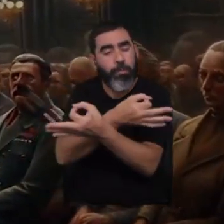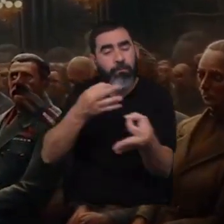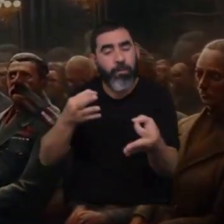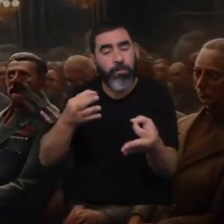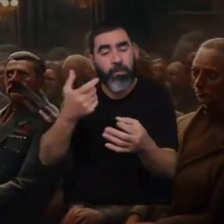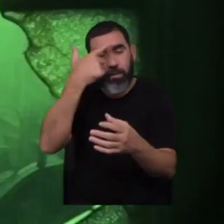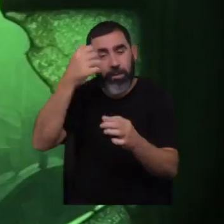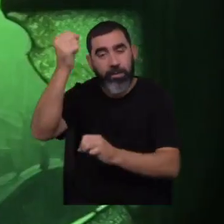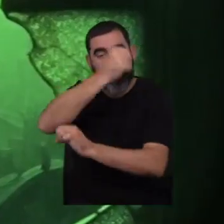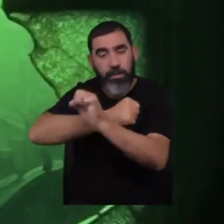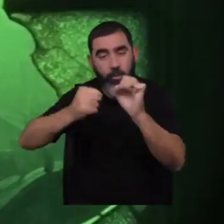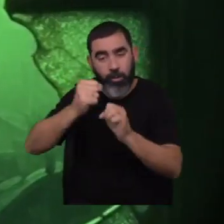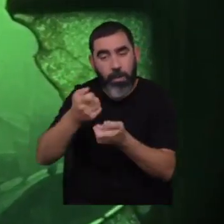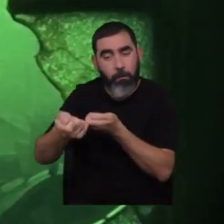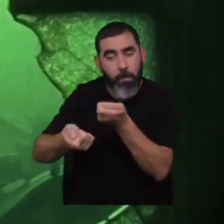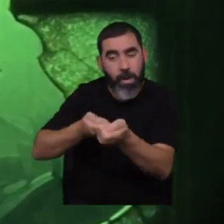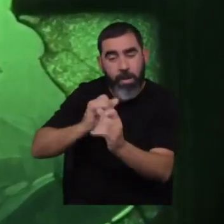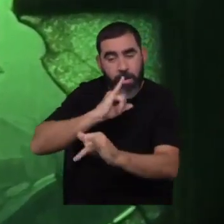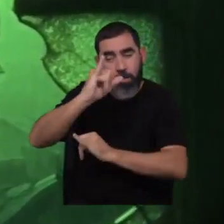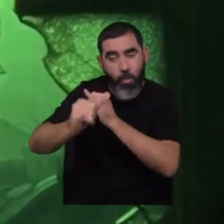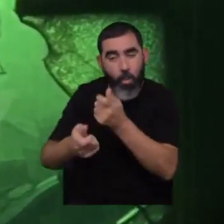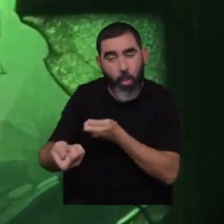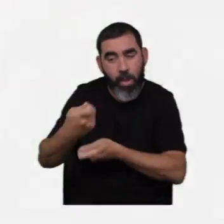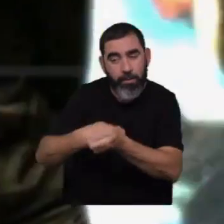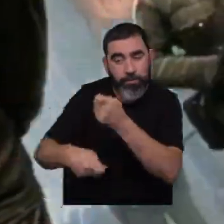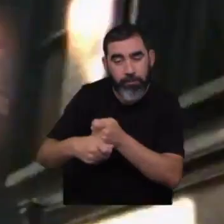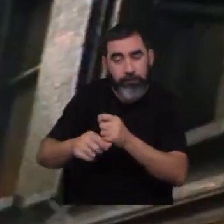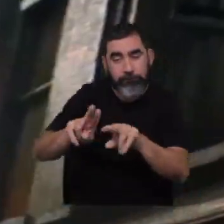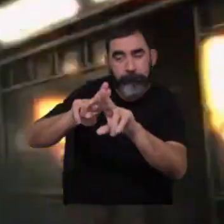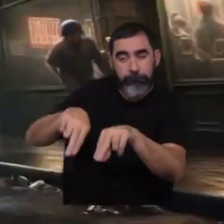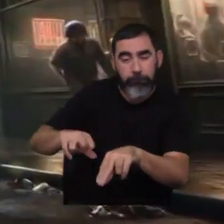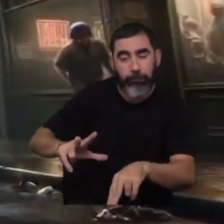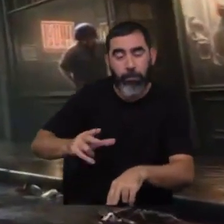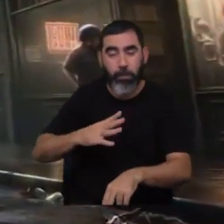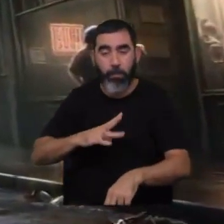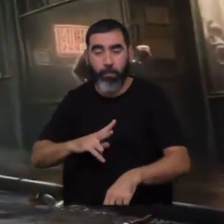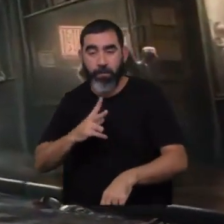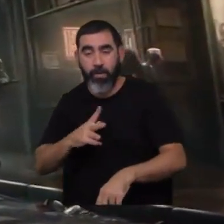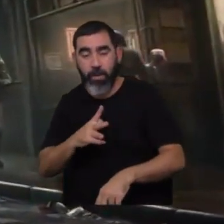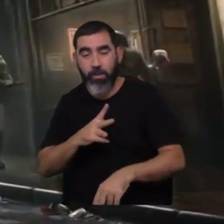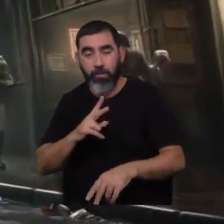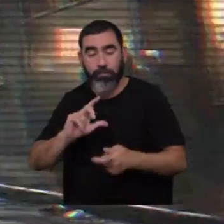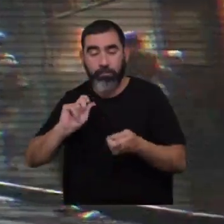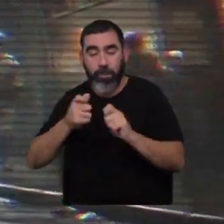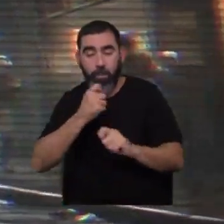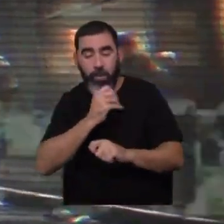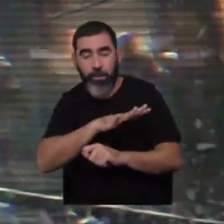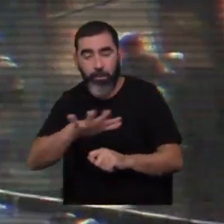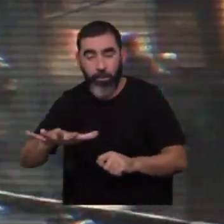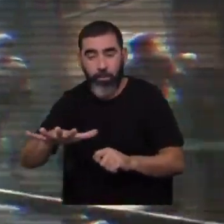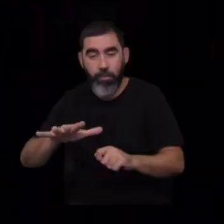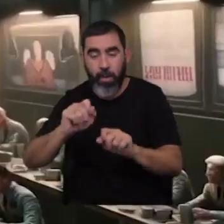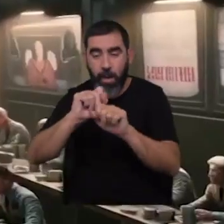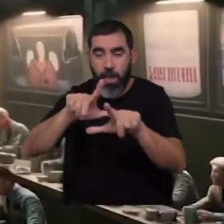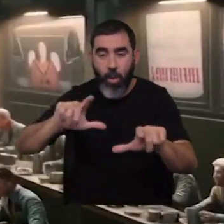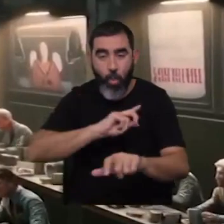de la tecnología, de la manipulación de la información, la anulación de la privacidad, la reescritura de la historia, el poder del lenguaje